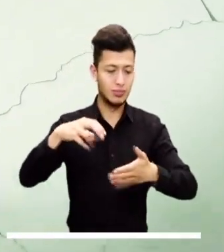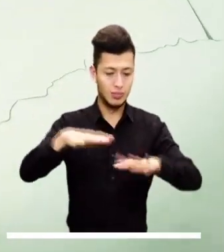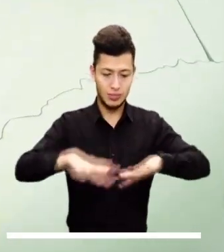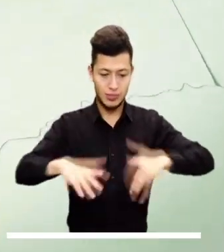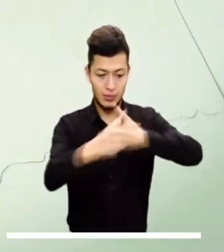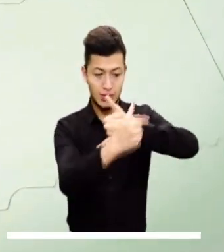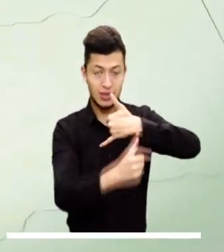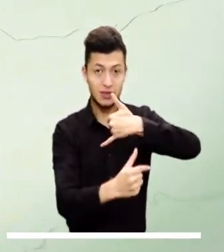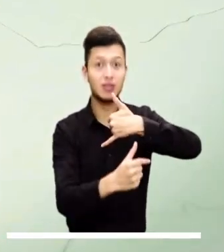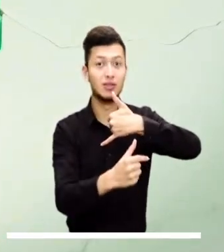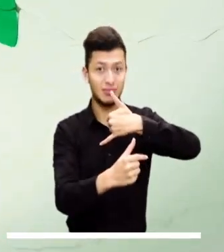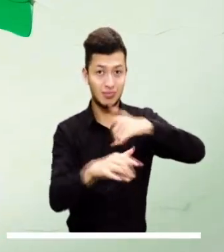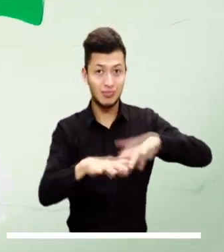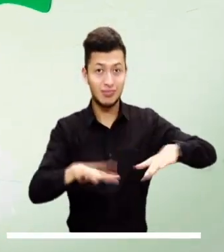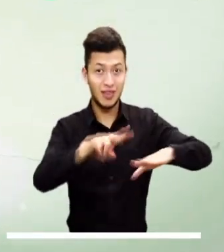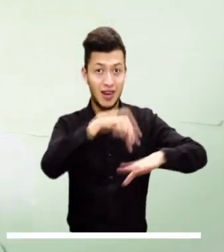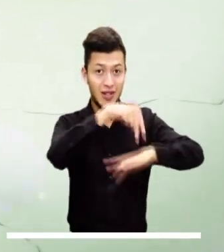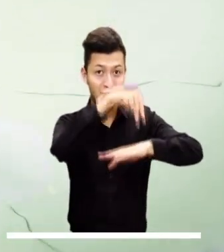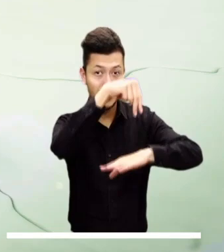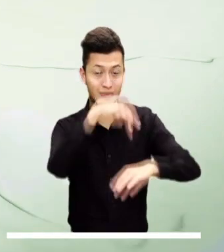Nariño.